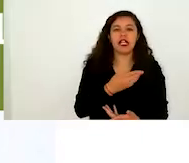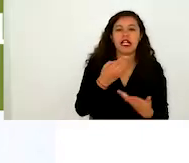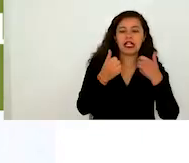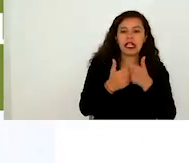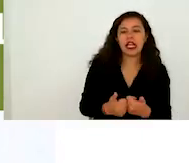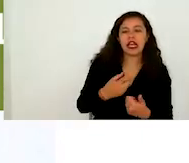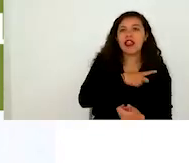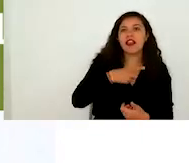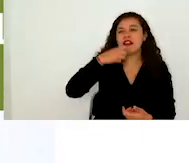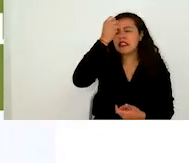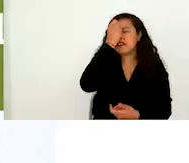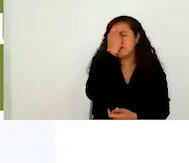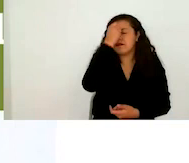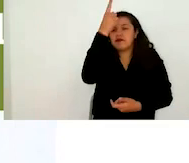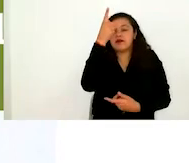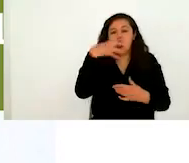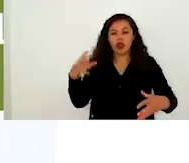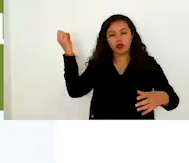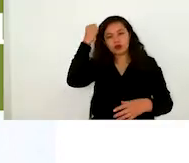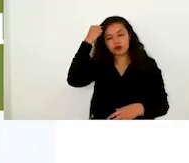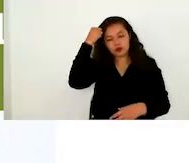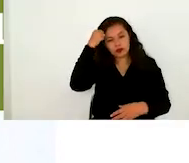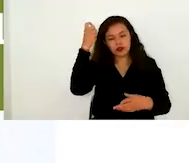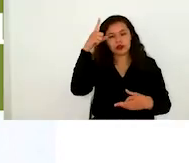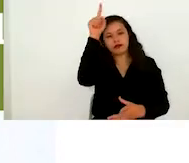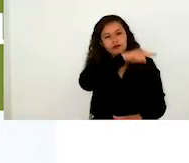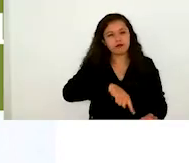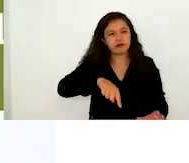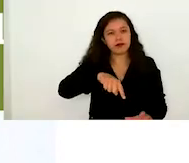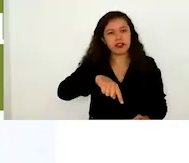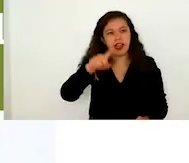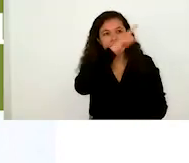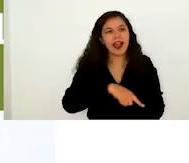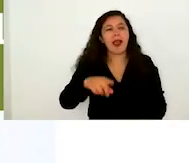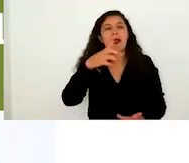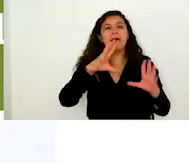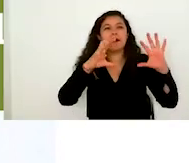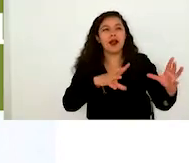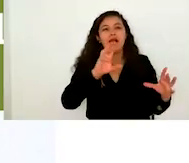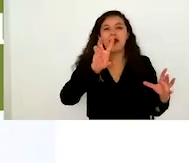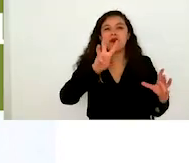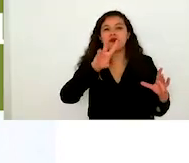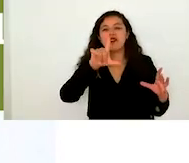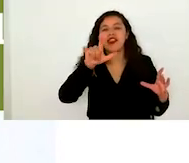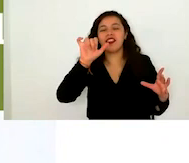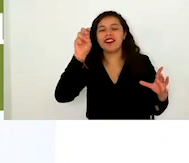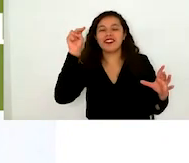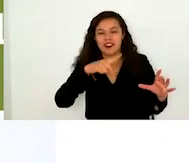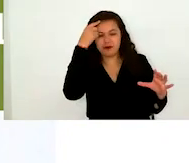inventarse aquí poner una cara poner ese valor de wilson precisamente para tener una relación